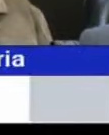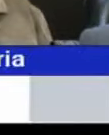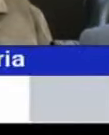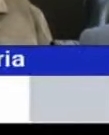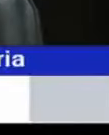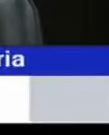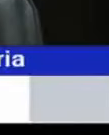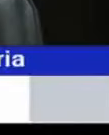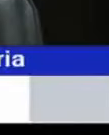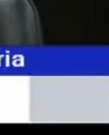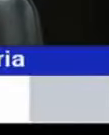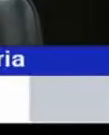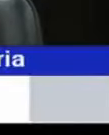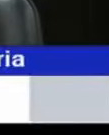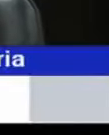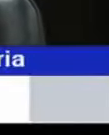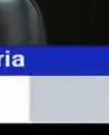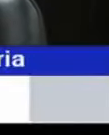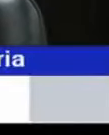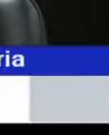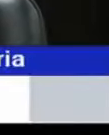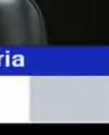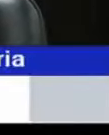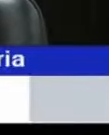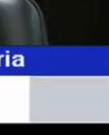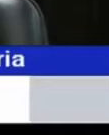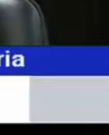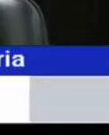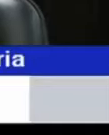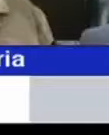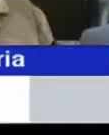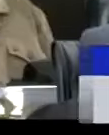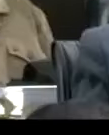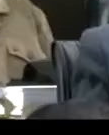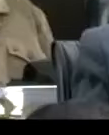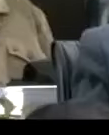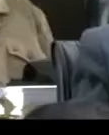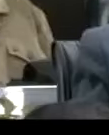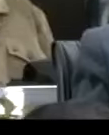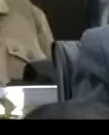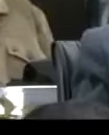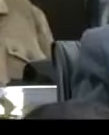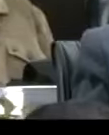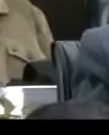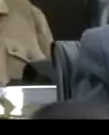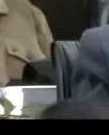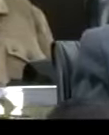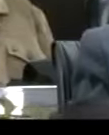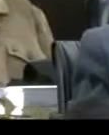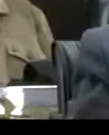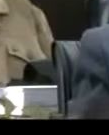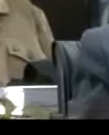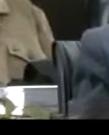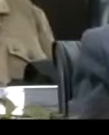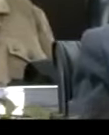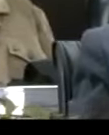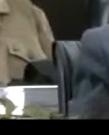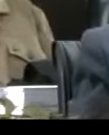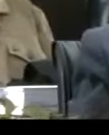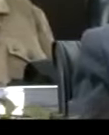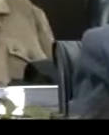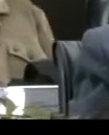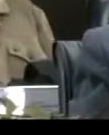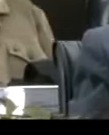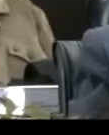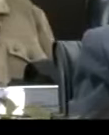anticonceptivos, que eso vulnera derechos sexuales y derechos reproductivos de nosotros y nuestro derecho a decidir sobre nuestro cuerpo.